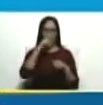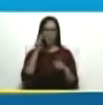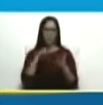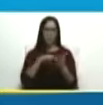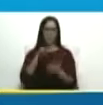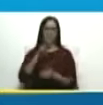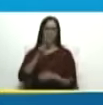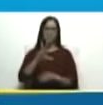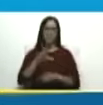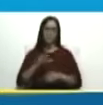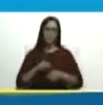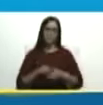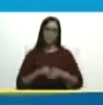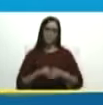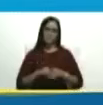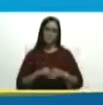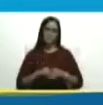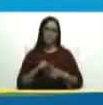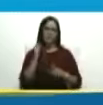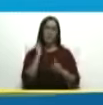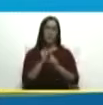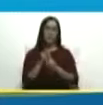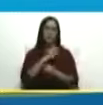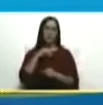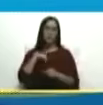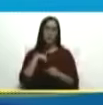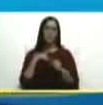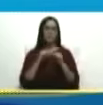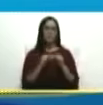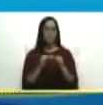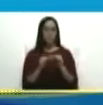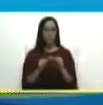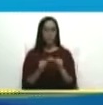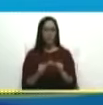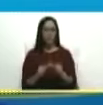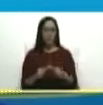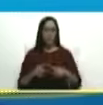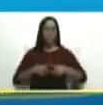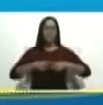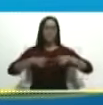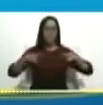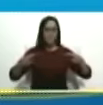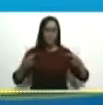2023. El objetivo nuestro es mantener el ritmo del crecimiento económico